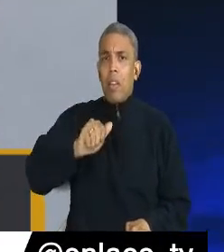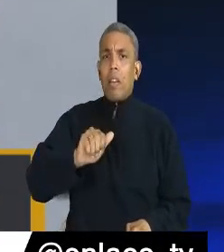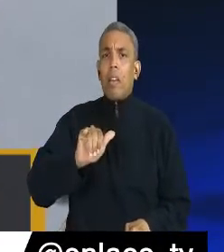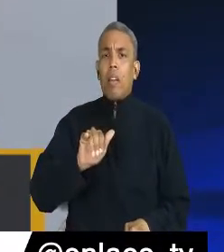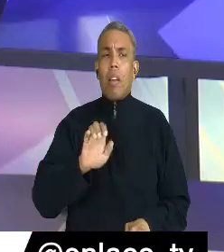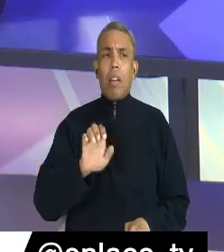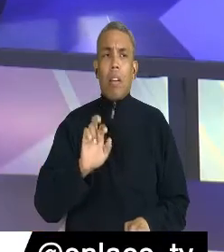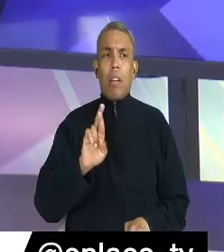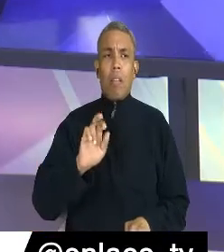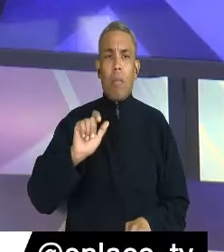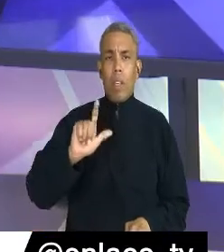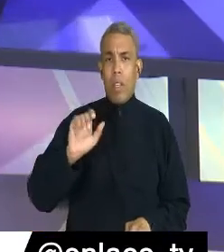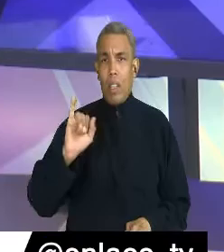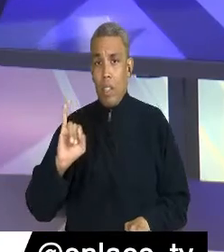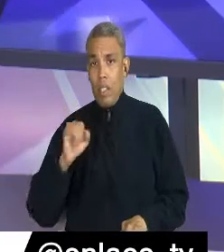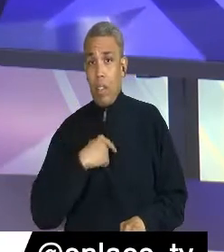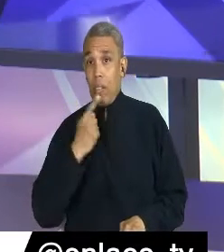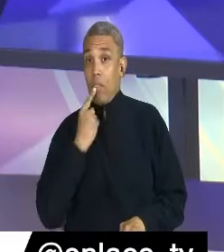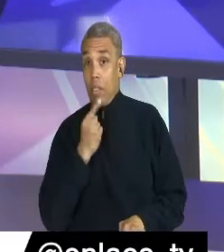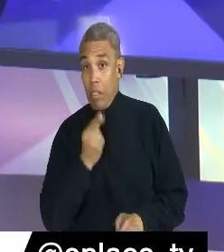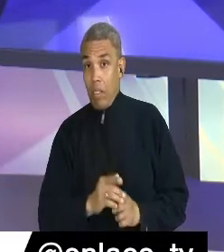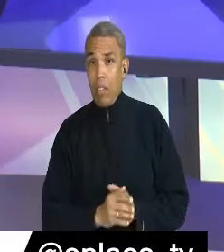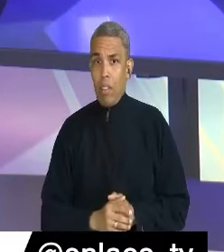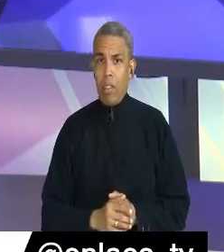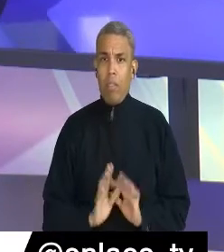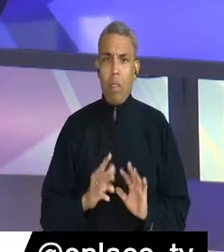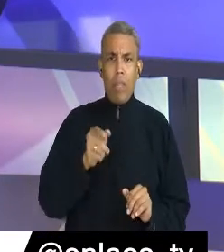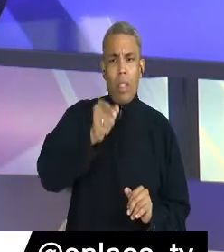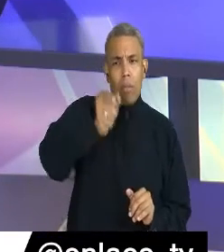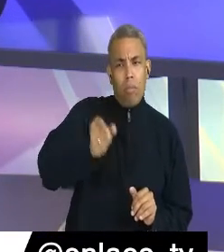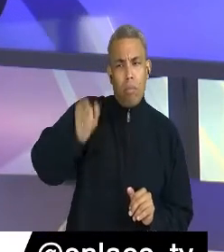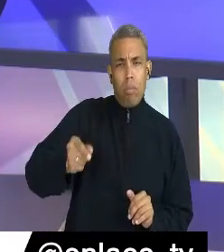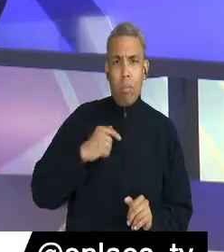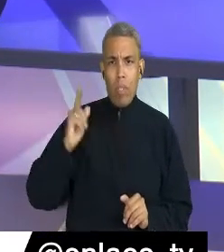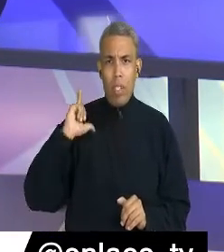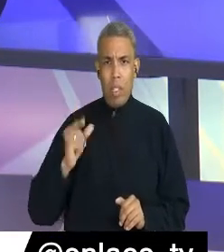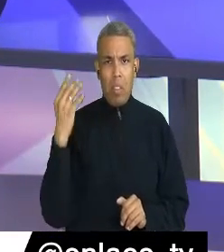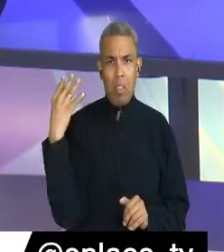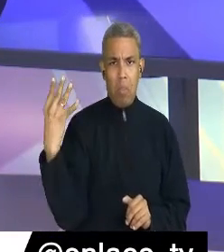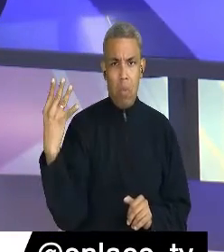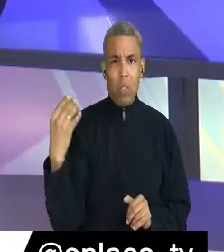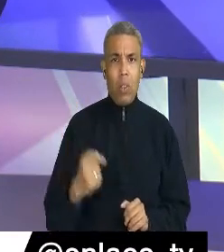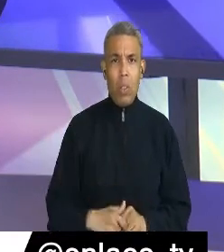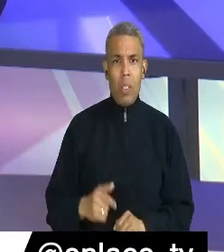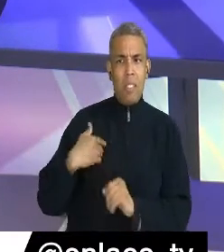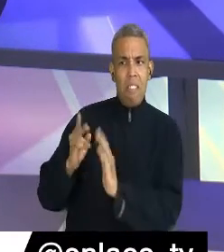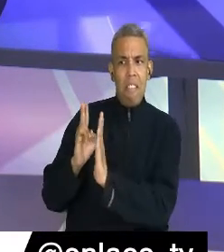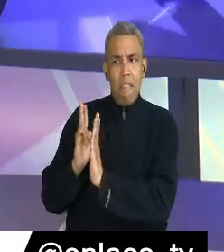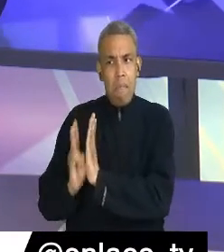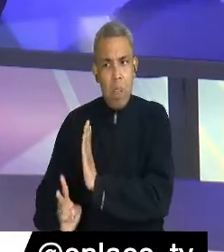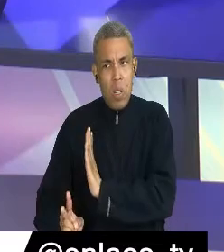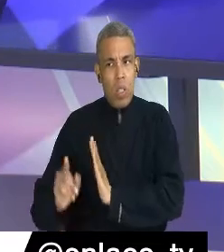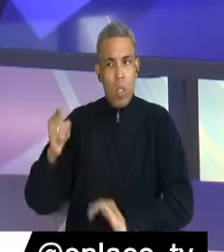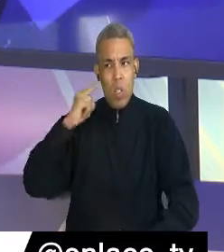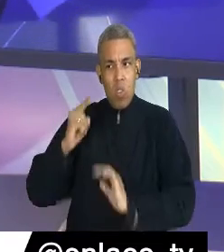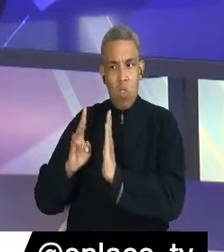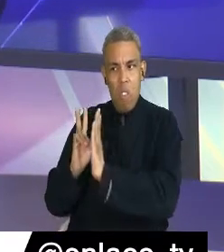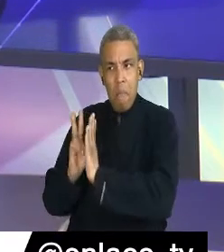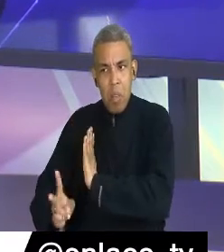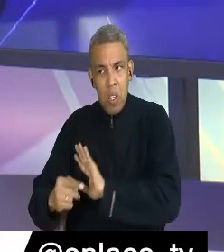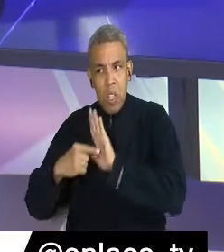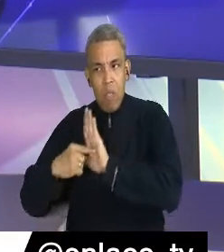y aseguró que las intimidaciones a cuatro ediles del área urbana y rural de barrancabermeja ya son materia de investigación por parte de las